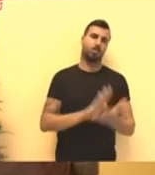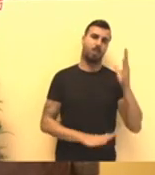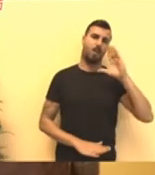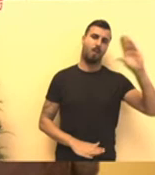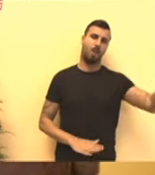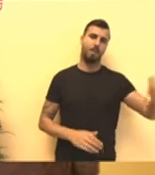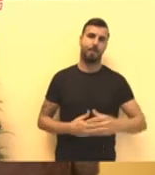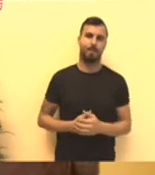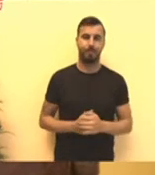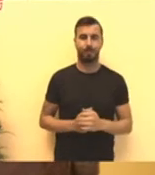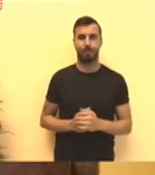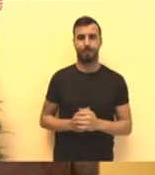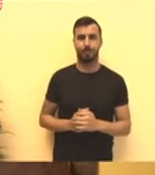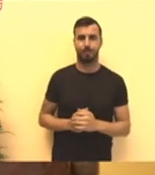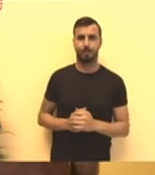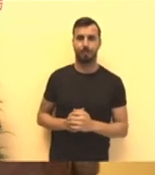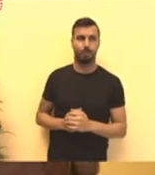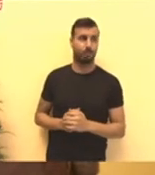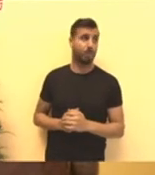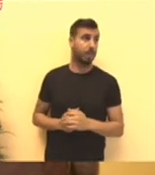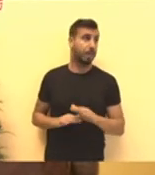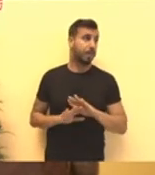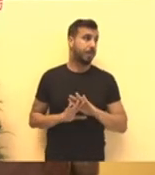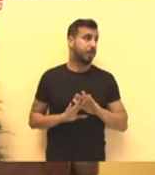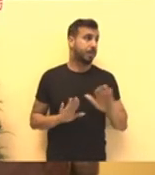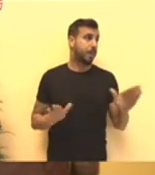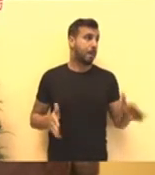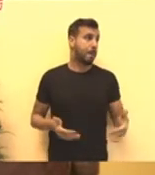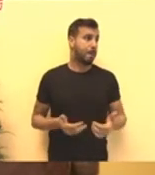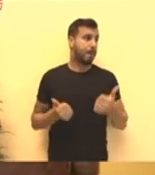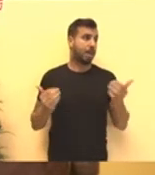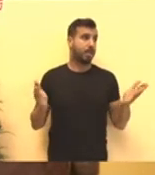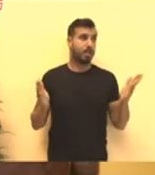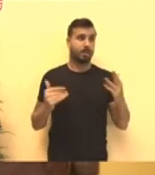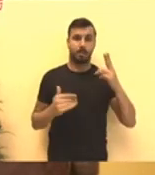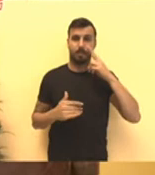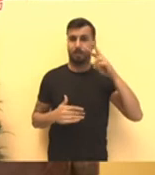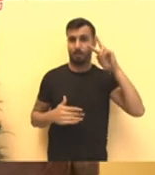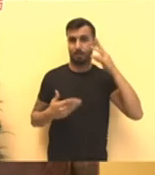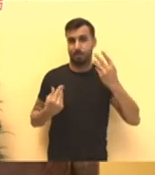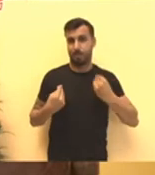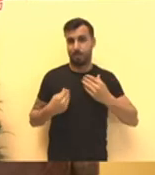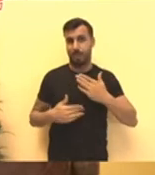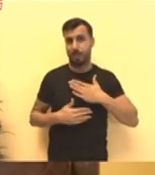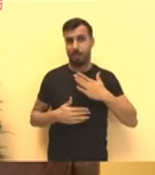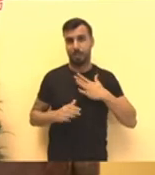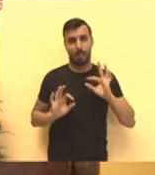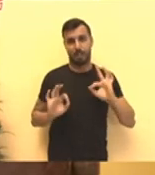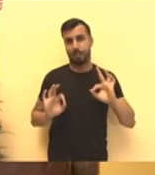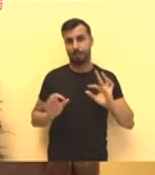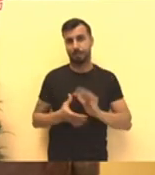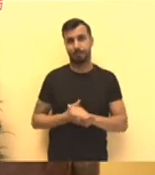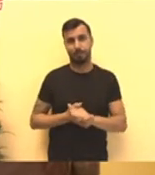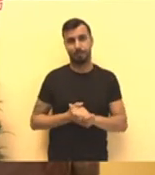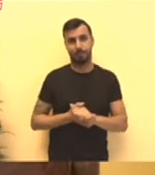allí. Y bueno, esta ha sido básicamente mi vida, mi experiencia de vida.